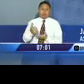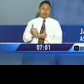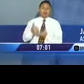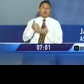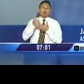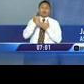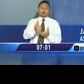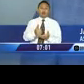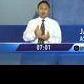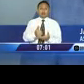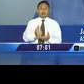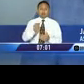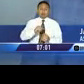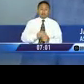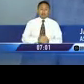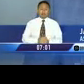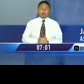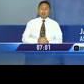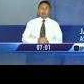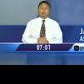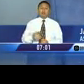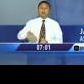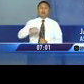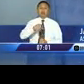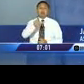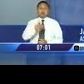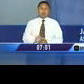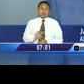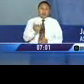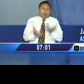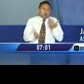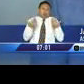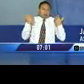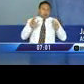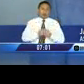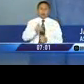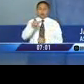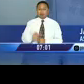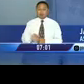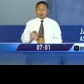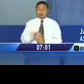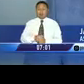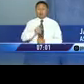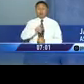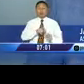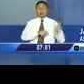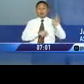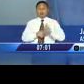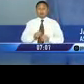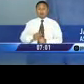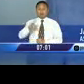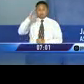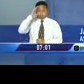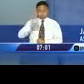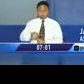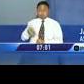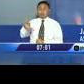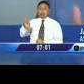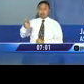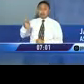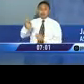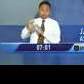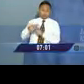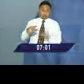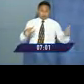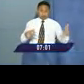a detener o a someter a algún delincuente, como en el caso que vimos que se bajaba un señor armado y le amenazaba a la gente de tránsito y luego